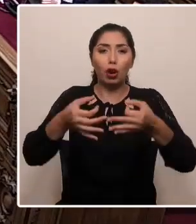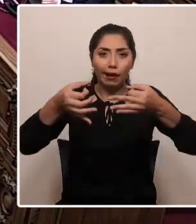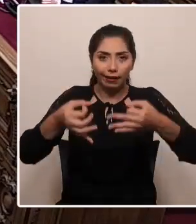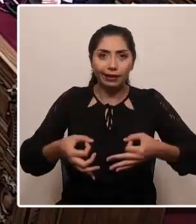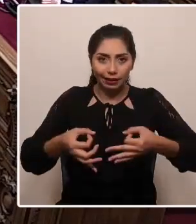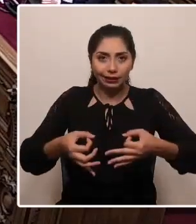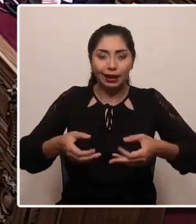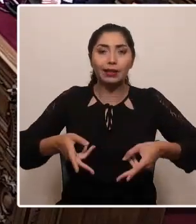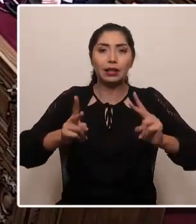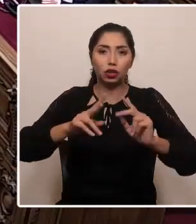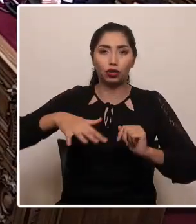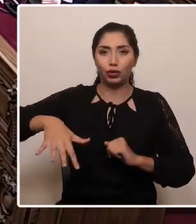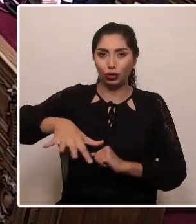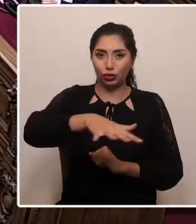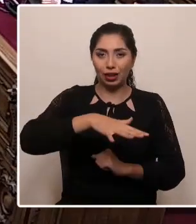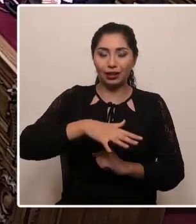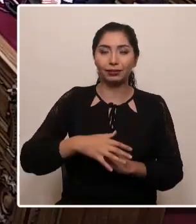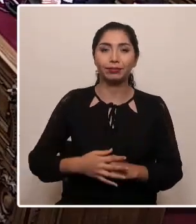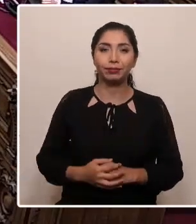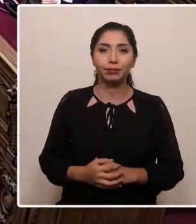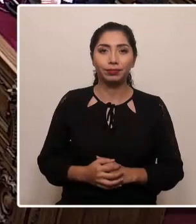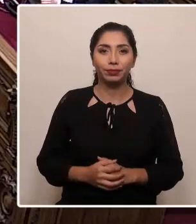sociales.